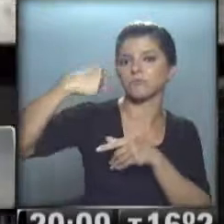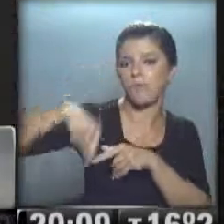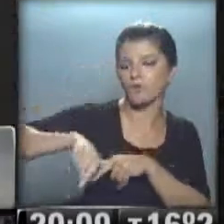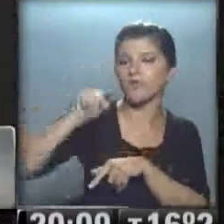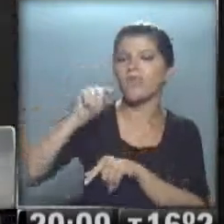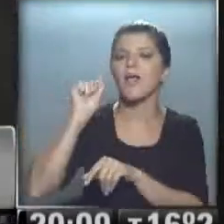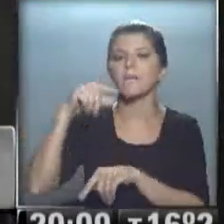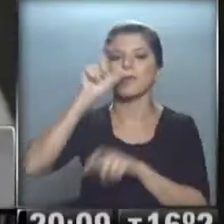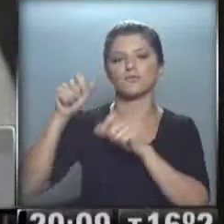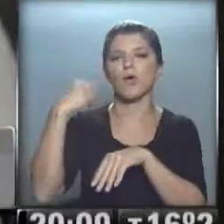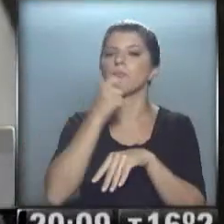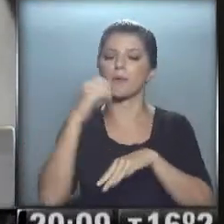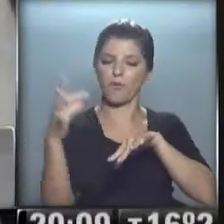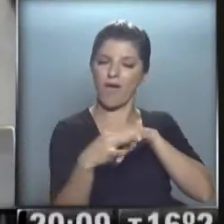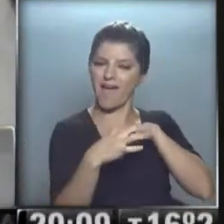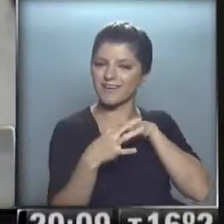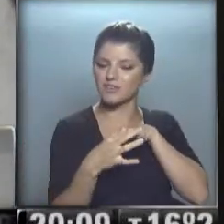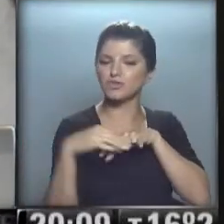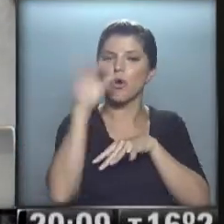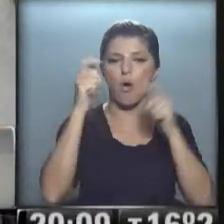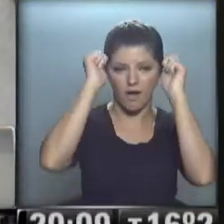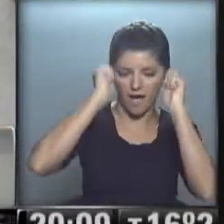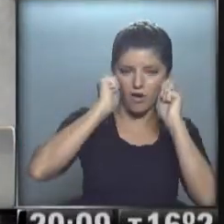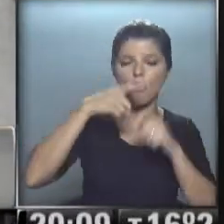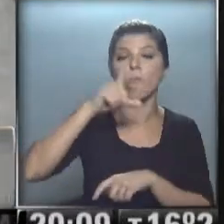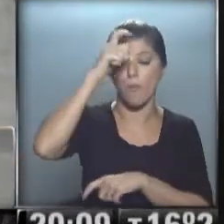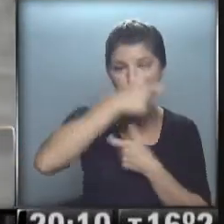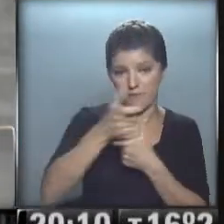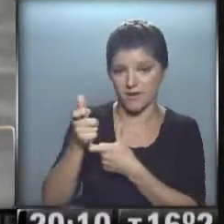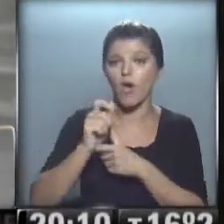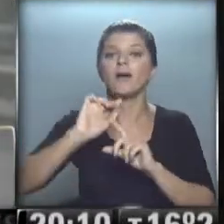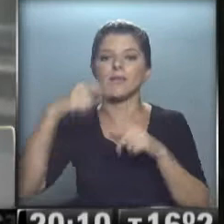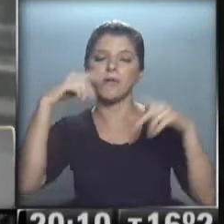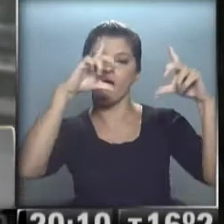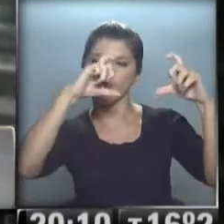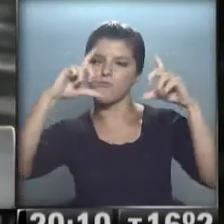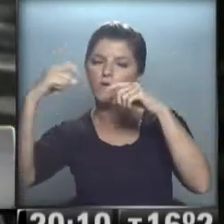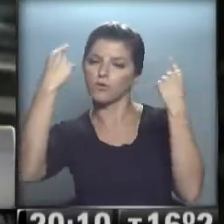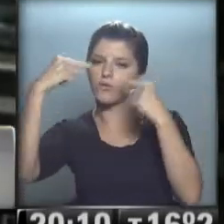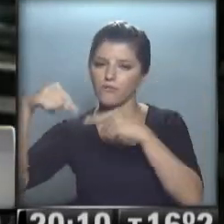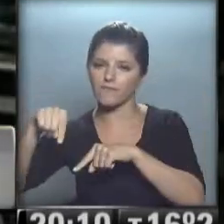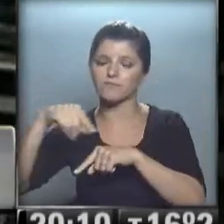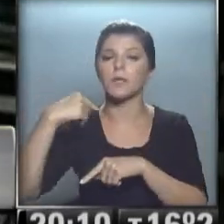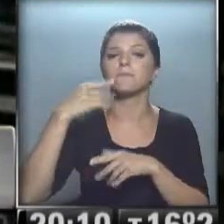víctimas, como un anillo de casamiento o un casco de bombero. También hay fotografías de las